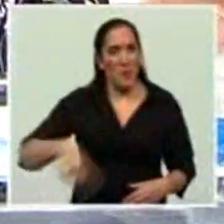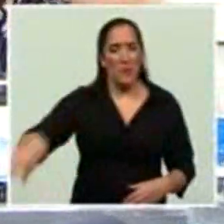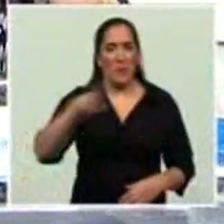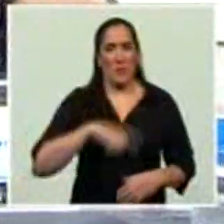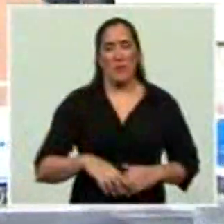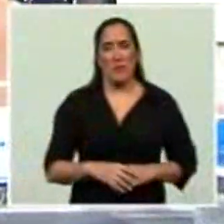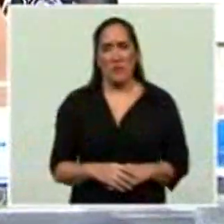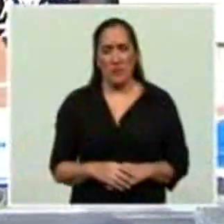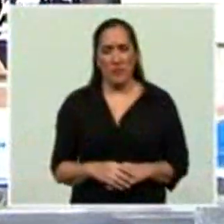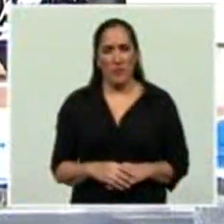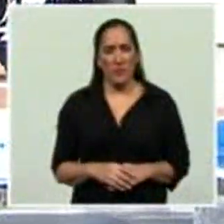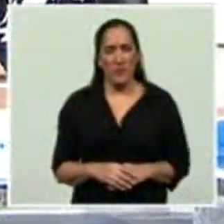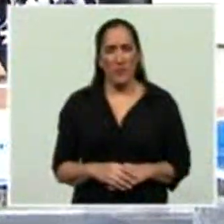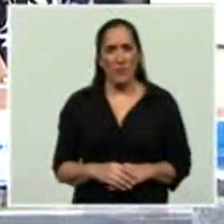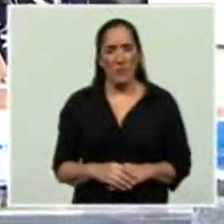vean